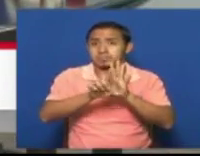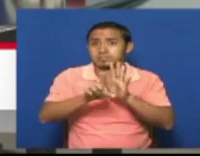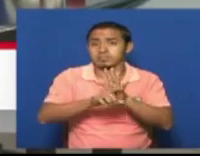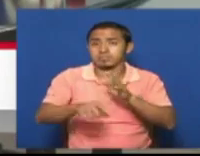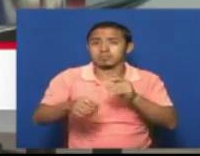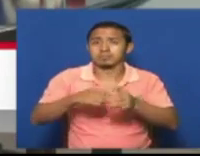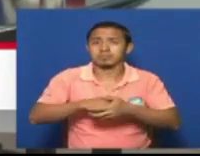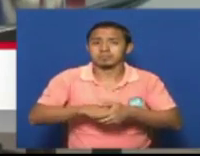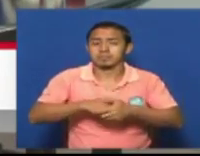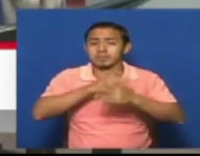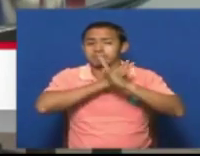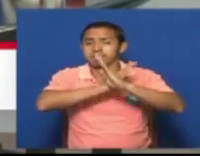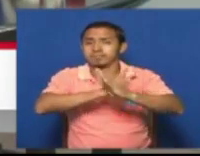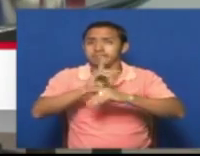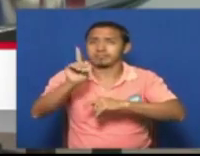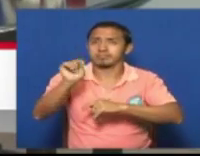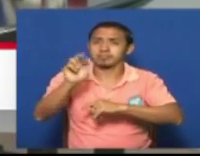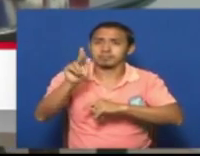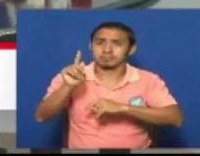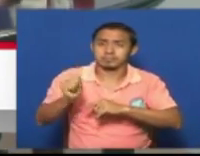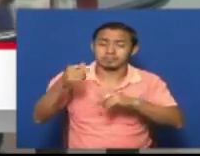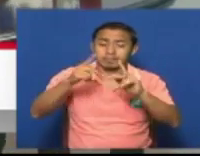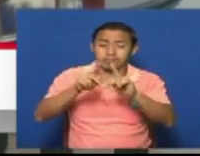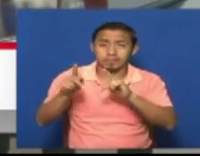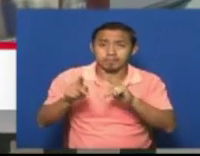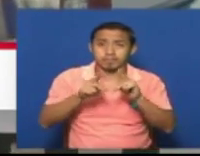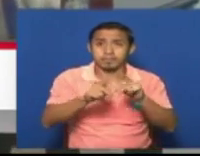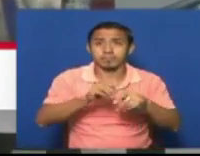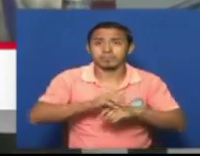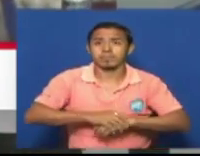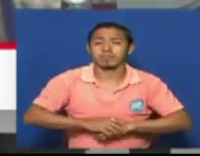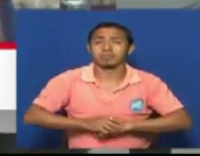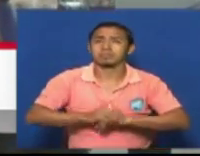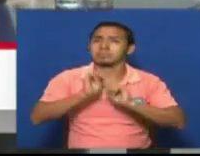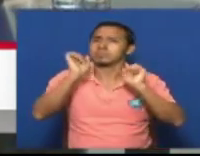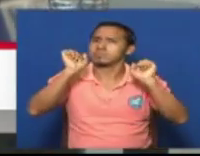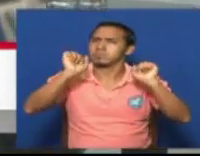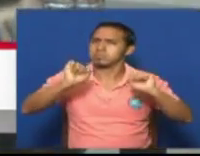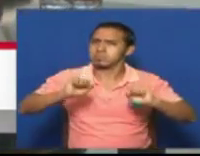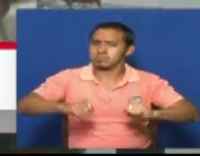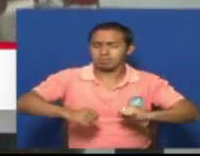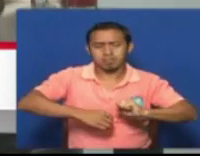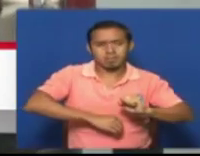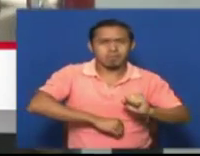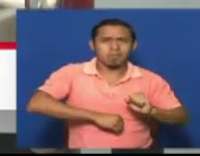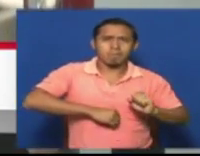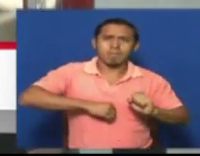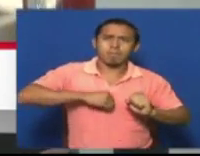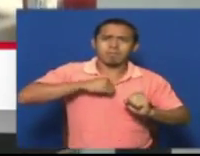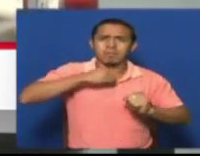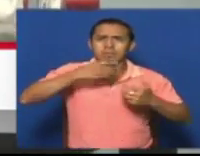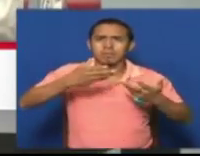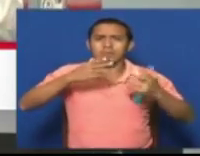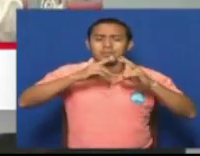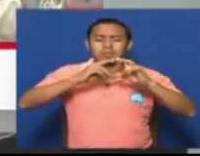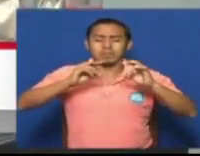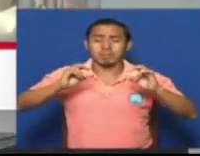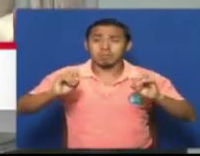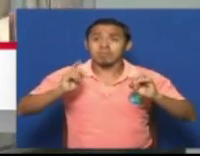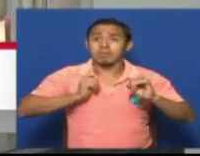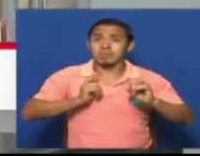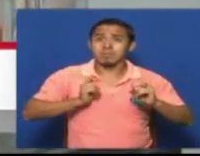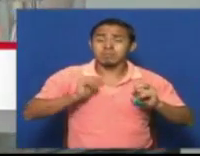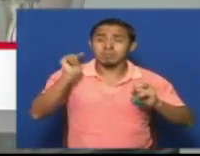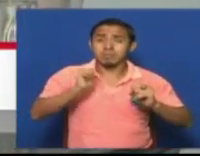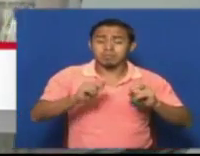la ley contra la trata de personas es decir podemos sentirnos orgullosos como nicaragüenses que